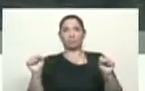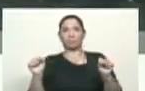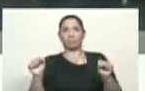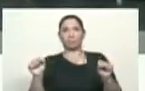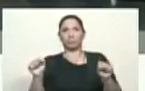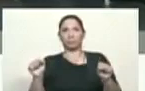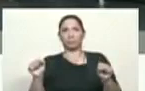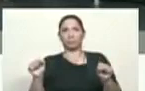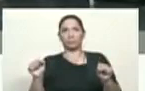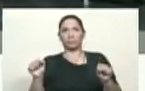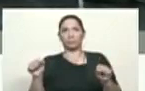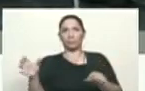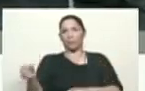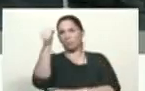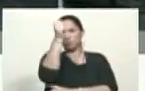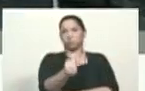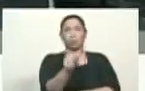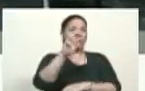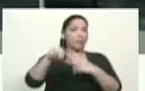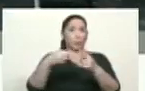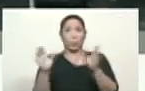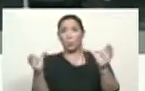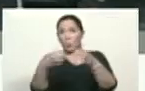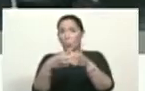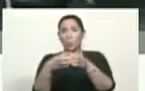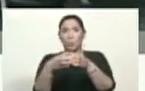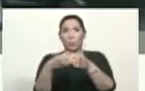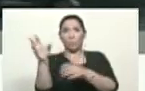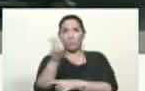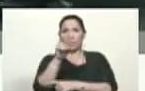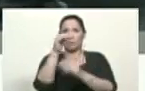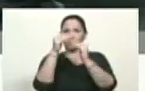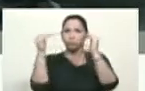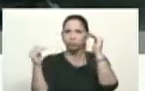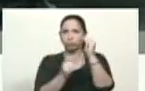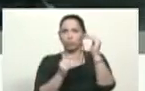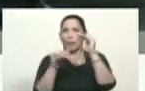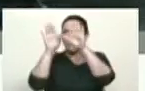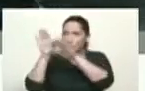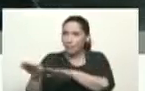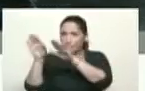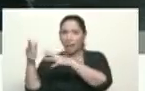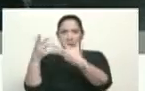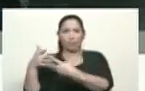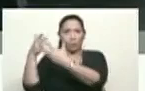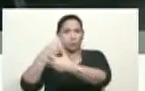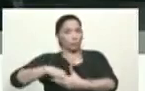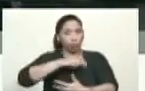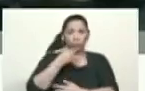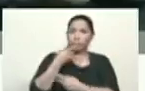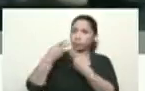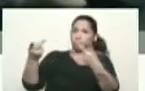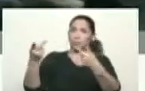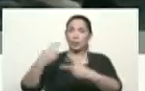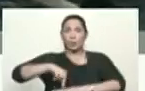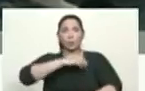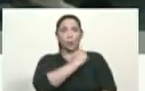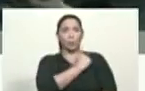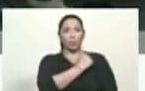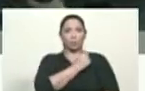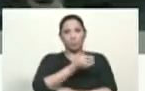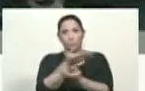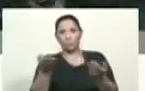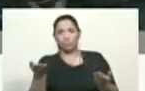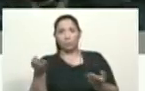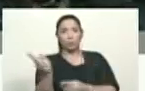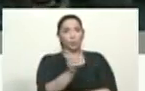que se imponga ningún grupo en Venezuela subordinado a los Estados Unidos. Nosotros le hemos dicho a nuestros compatriotas que